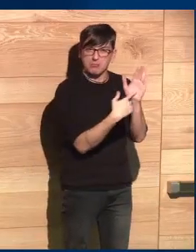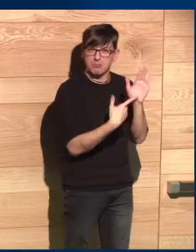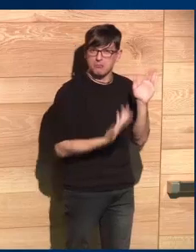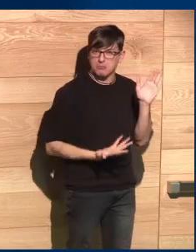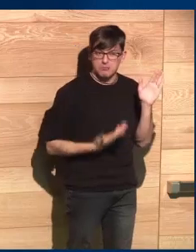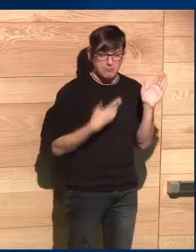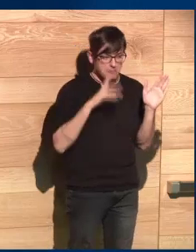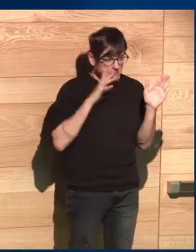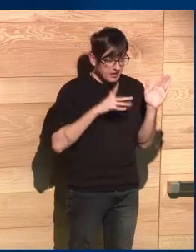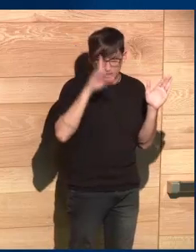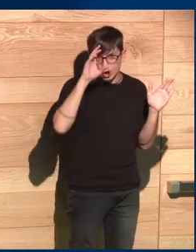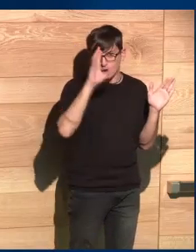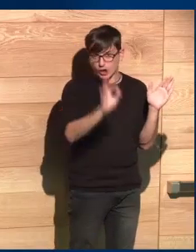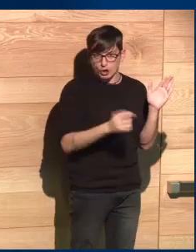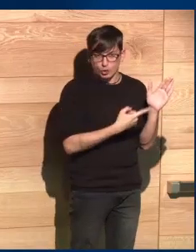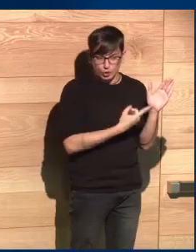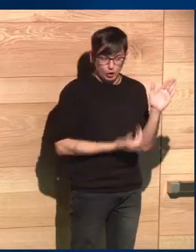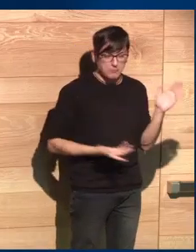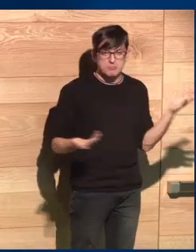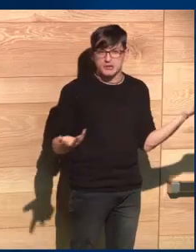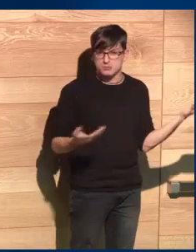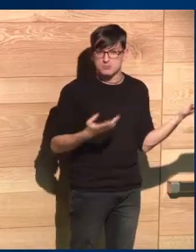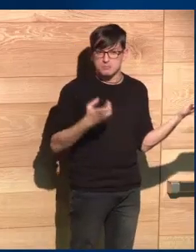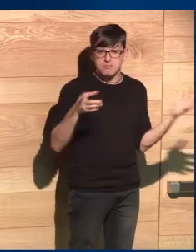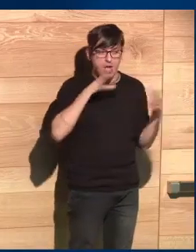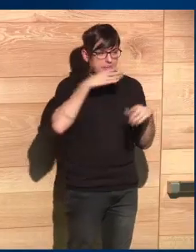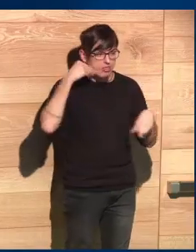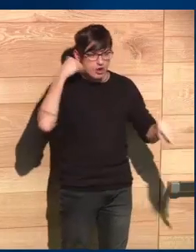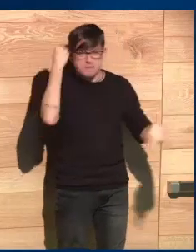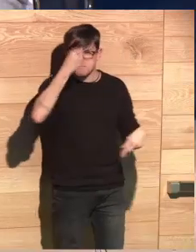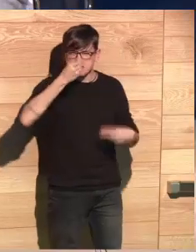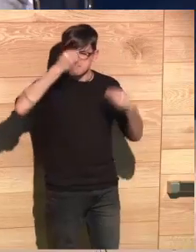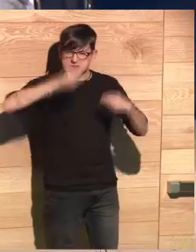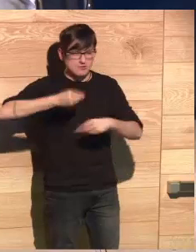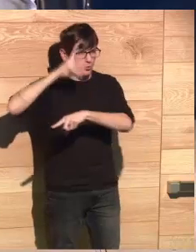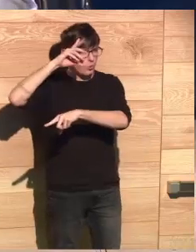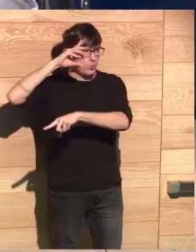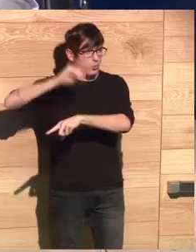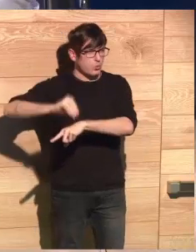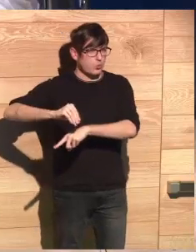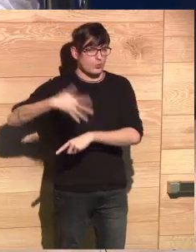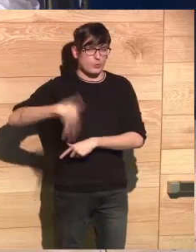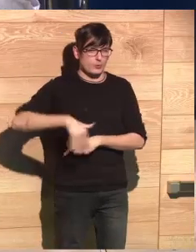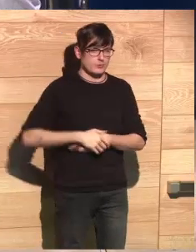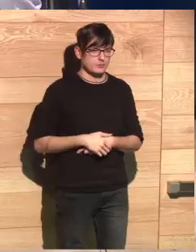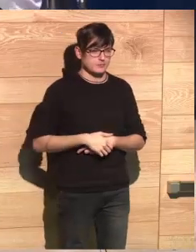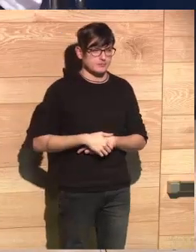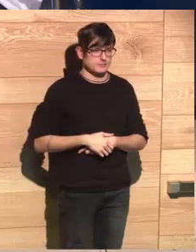sé, razonable, ¿no? Y también pensada por parte de Amazon. Es que son tan listos. Creo